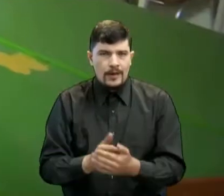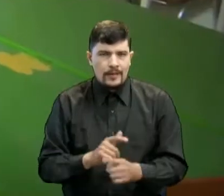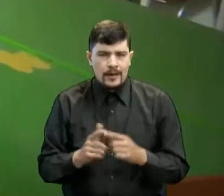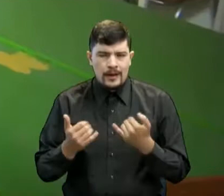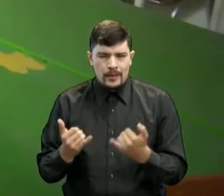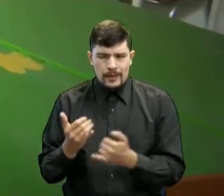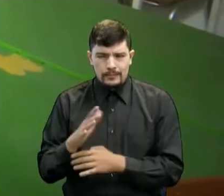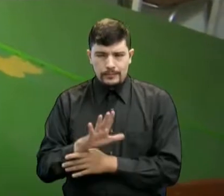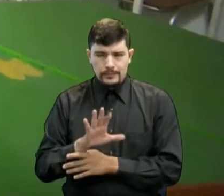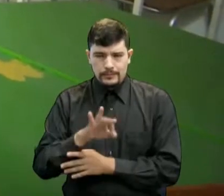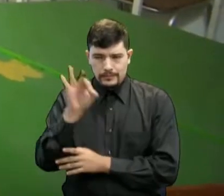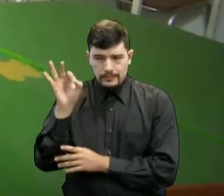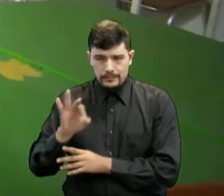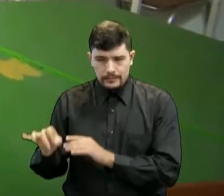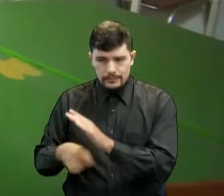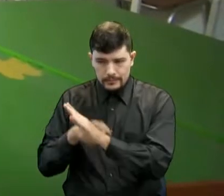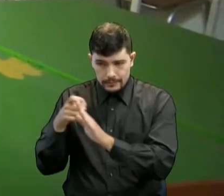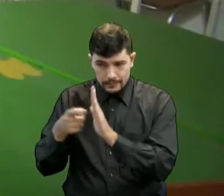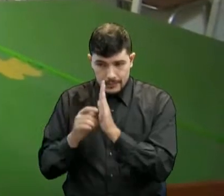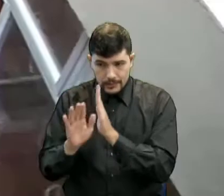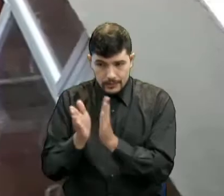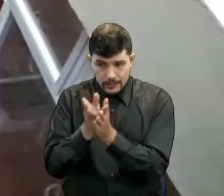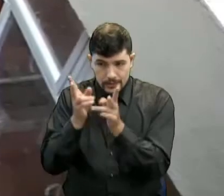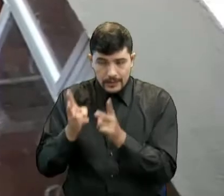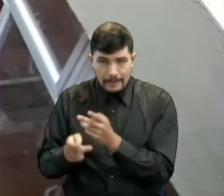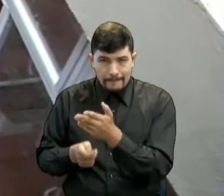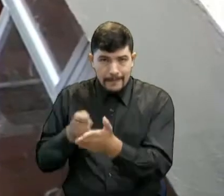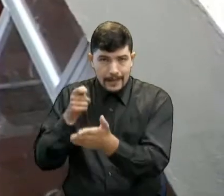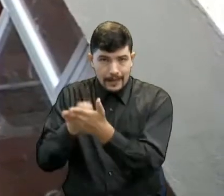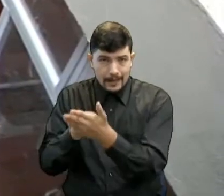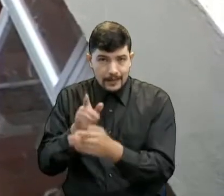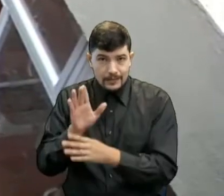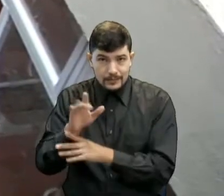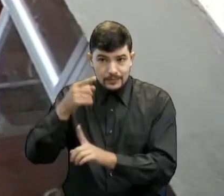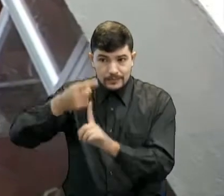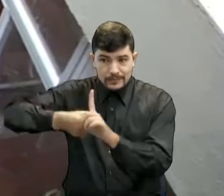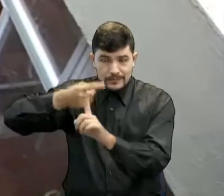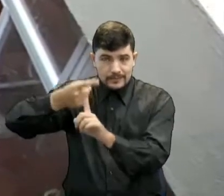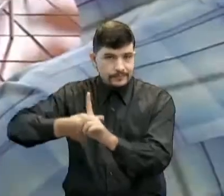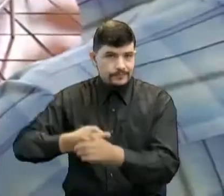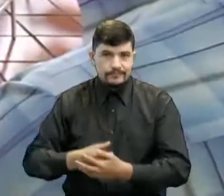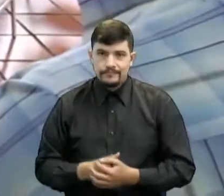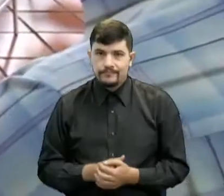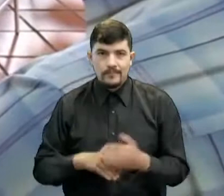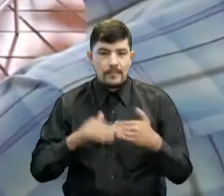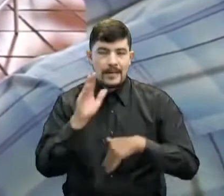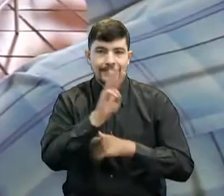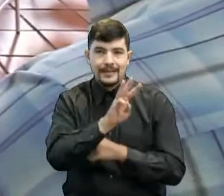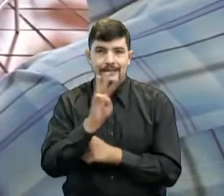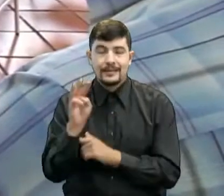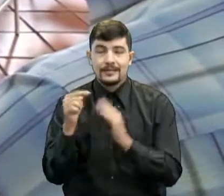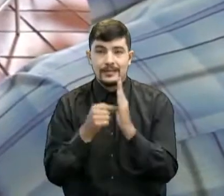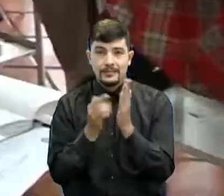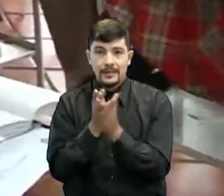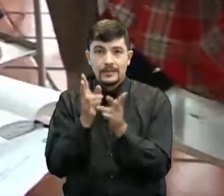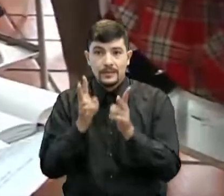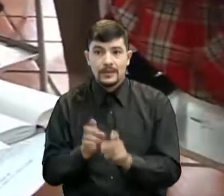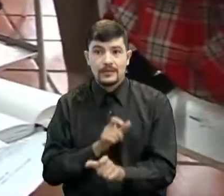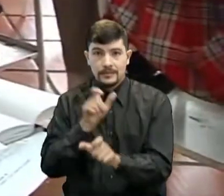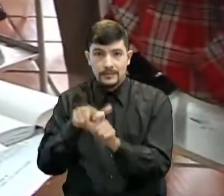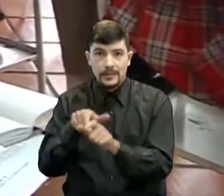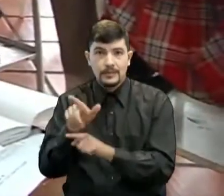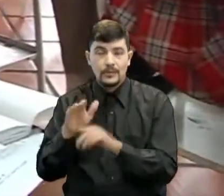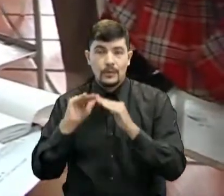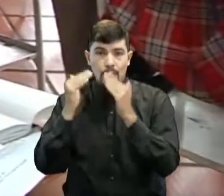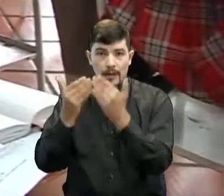los estudiantes, que en el departamento supera los 33 mil alumnos que hacen parte del sector privado educativo.